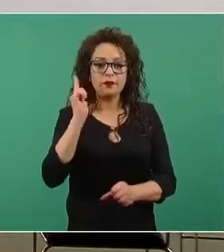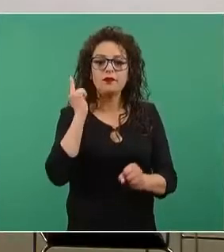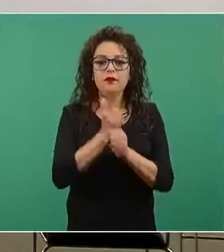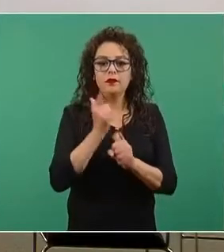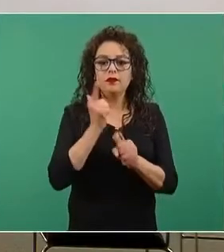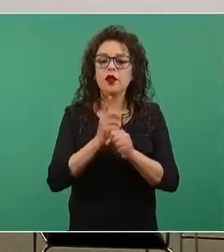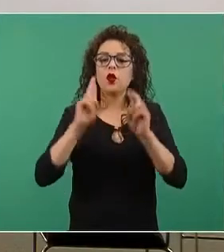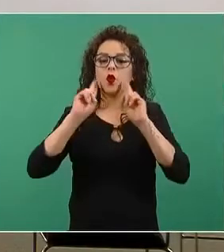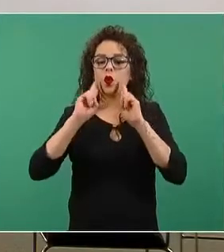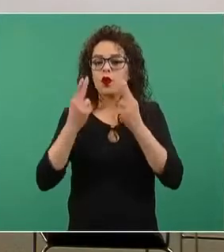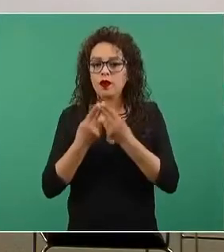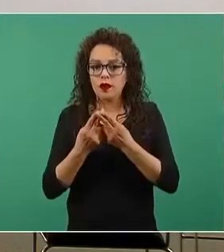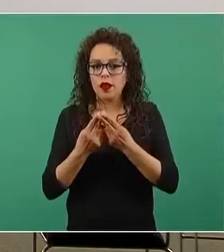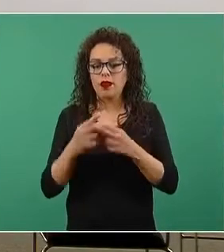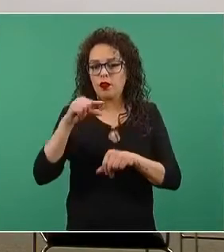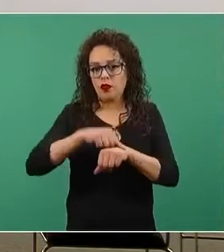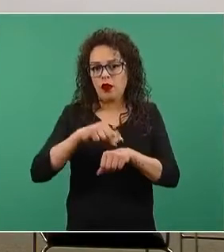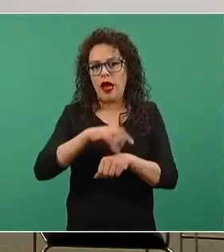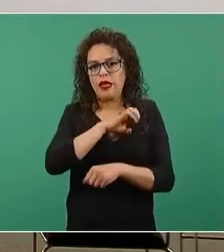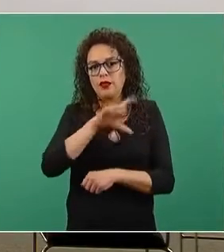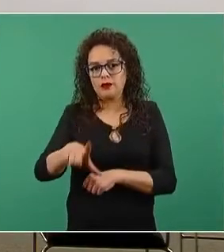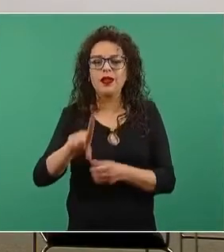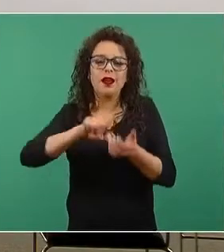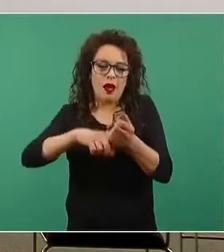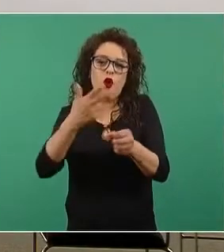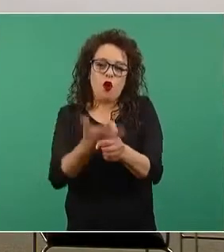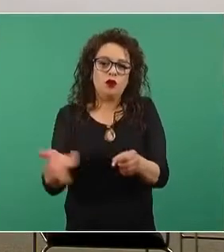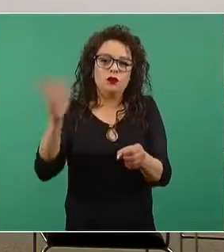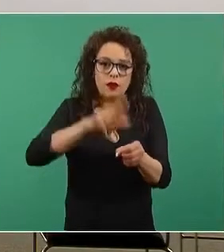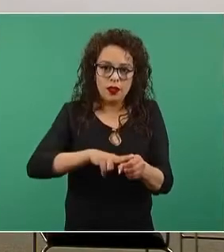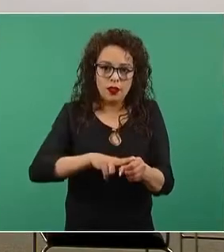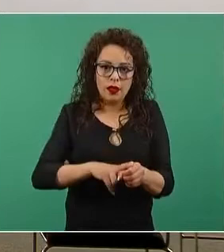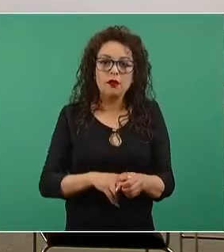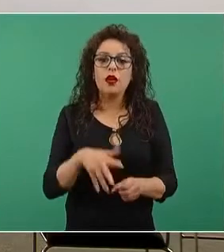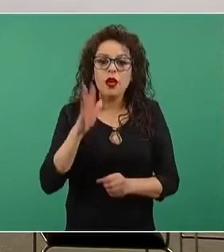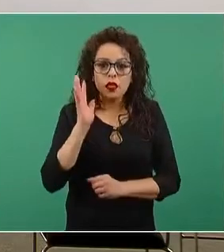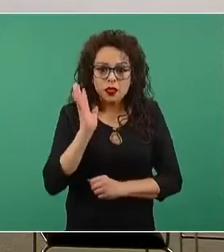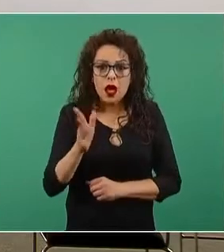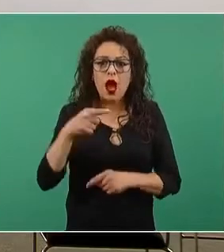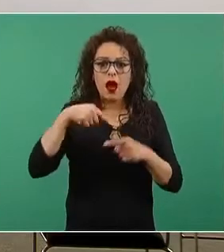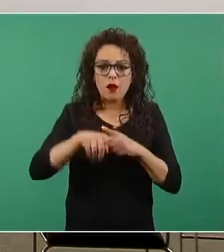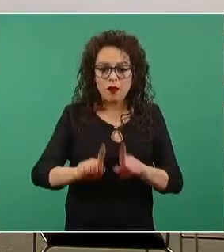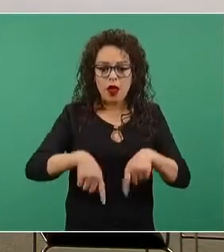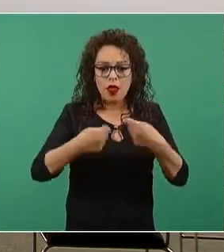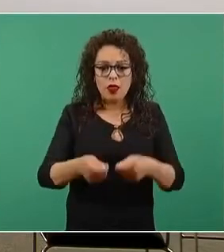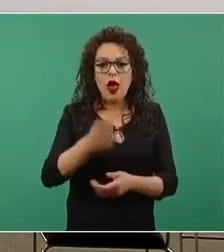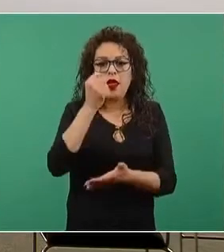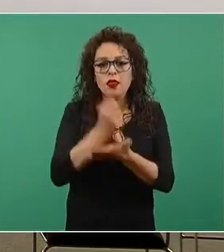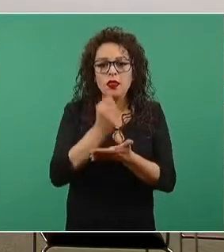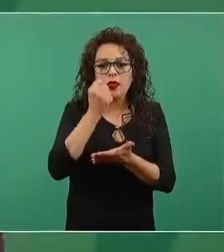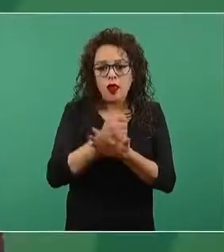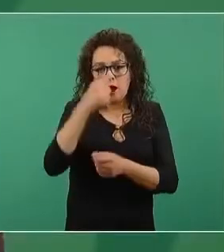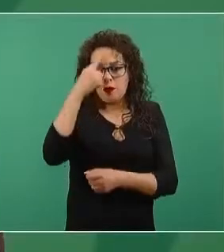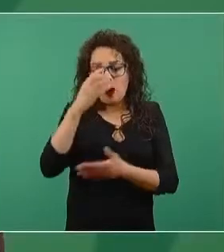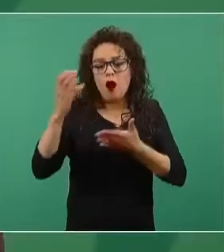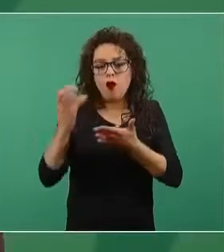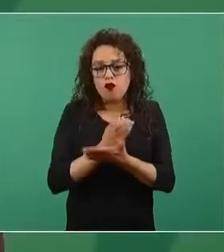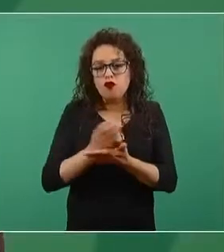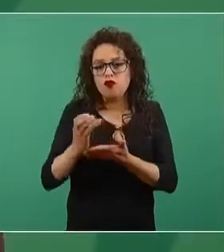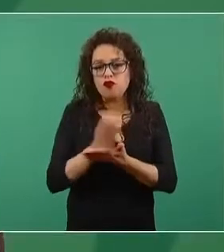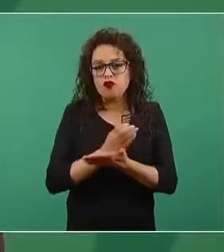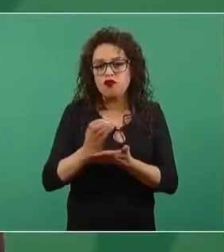médicas especializadas y empiezan a tener ya actividades de rehabilitación, ¿no? Para que puedan ellos volver